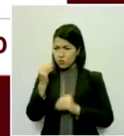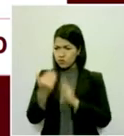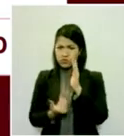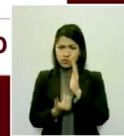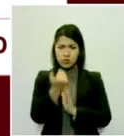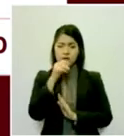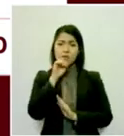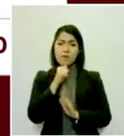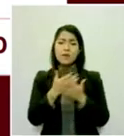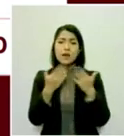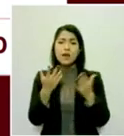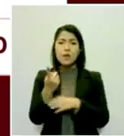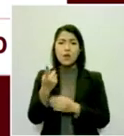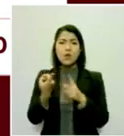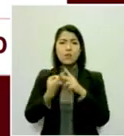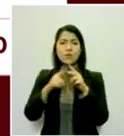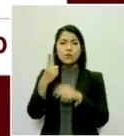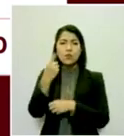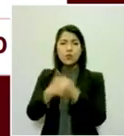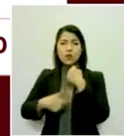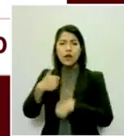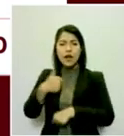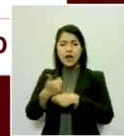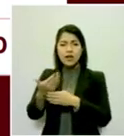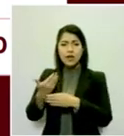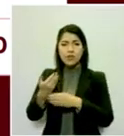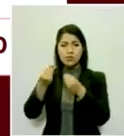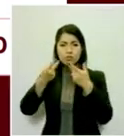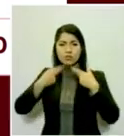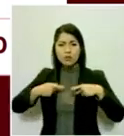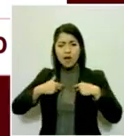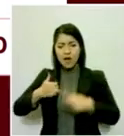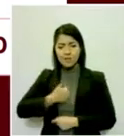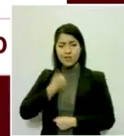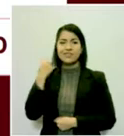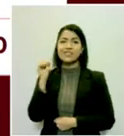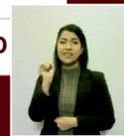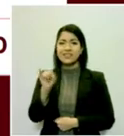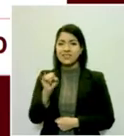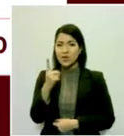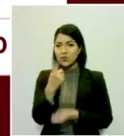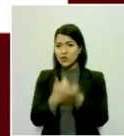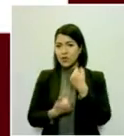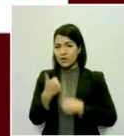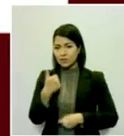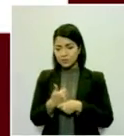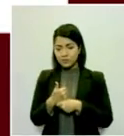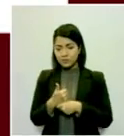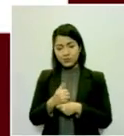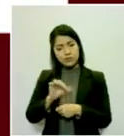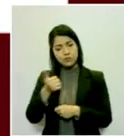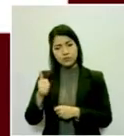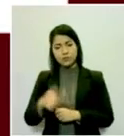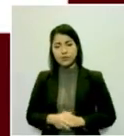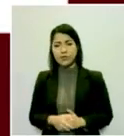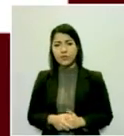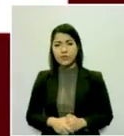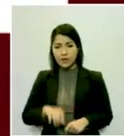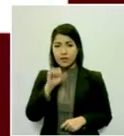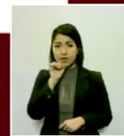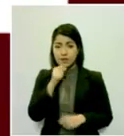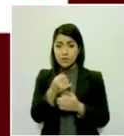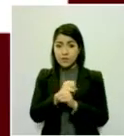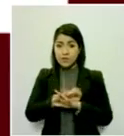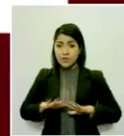que recordar que esto también surgió el año pasado y también hubo muchos ciudadanos que lo aprovecharon desde el año pasado. Siguiente. También este